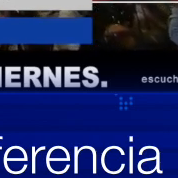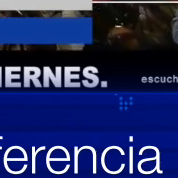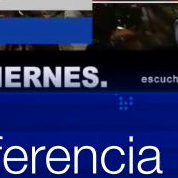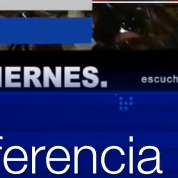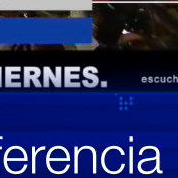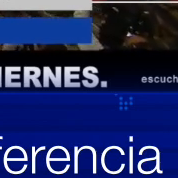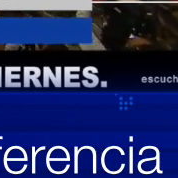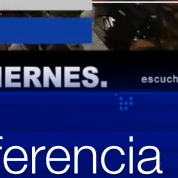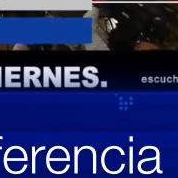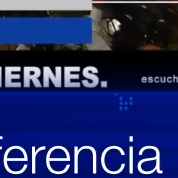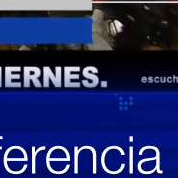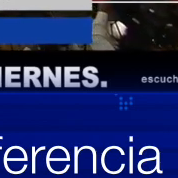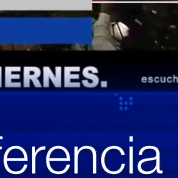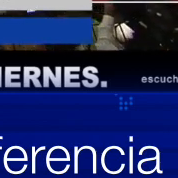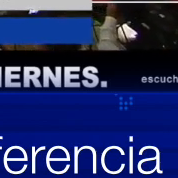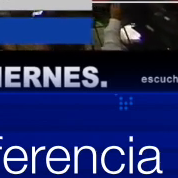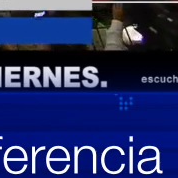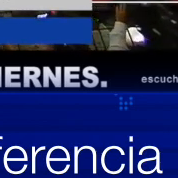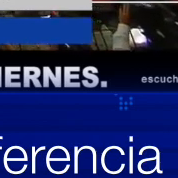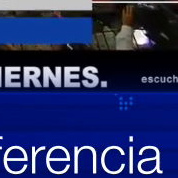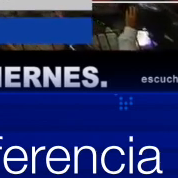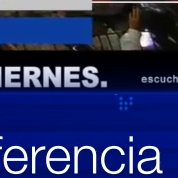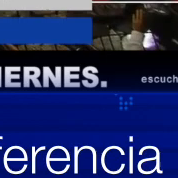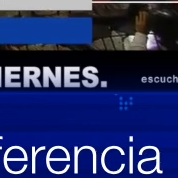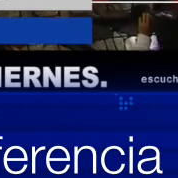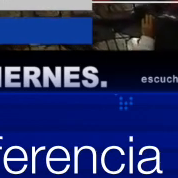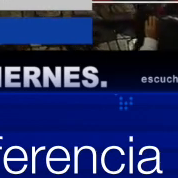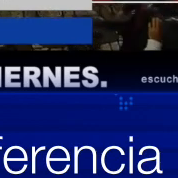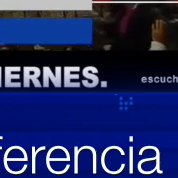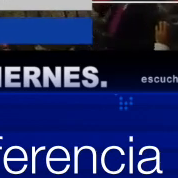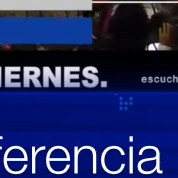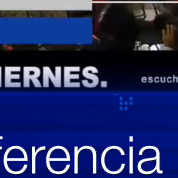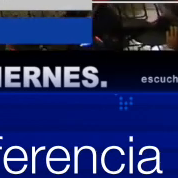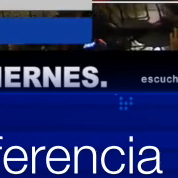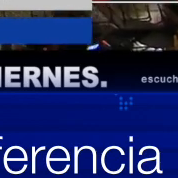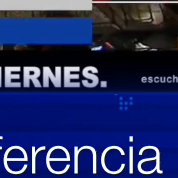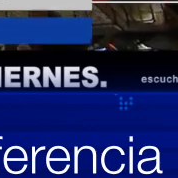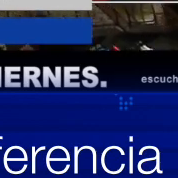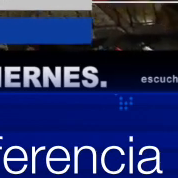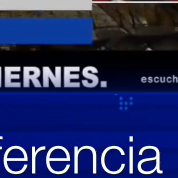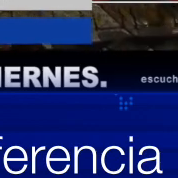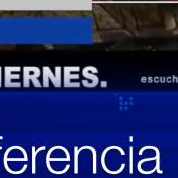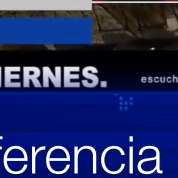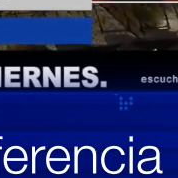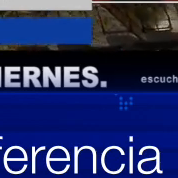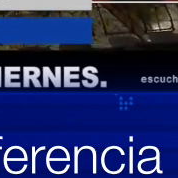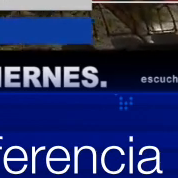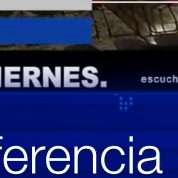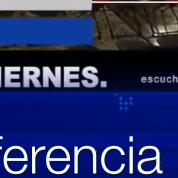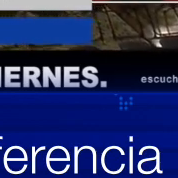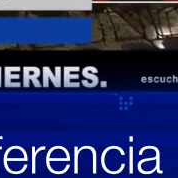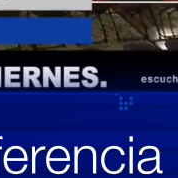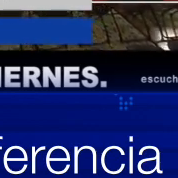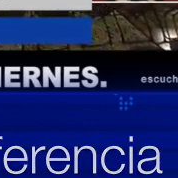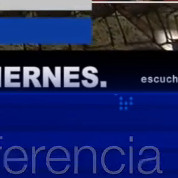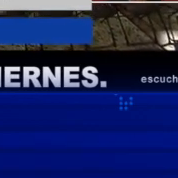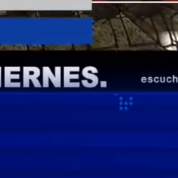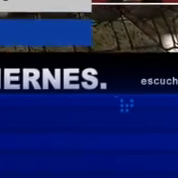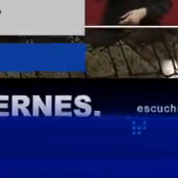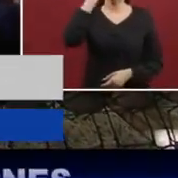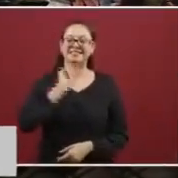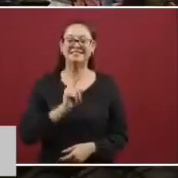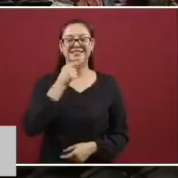Nos da mucho gusto recibirles aquí en Palacio, a las niñas, a los